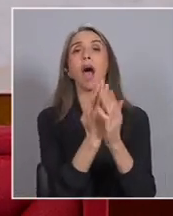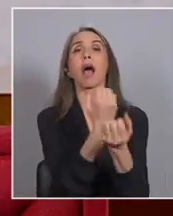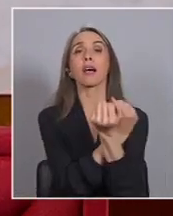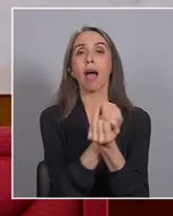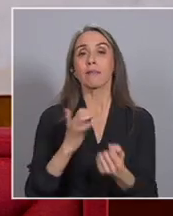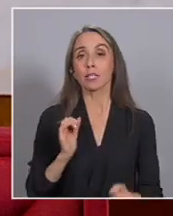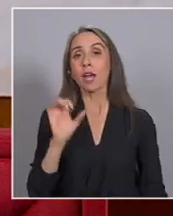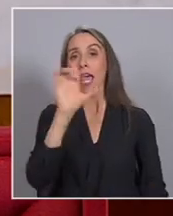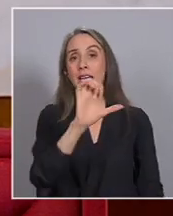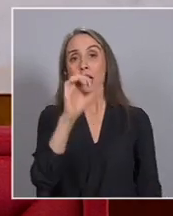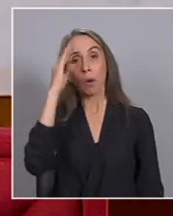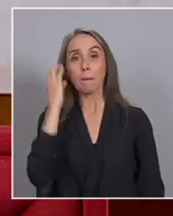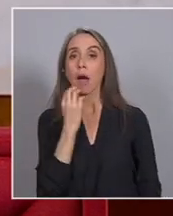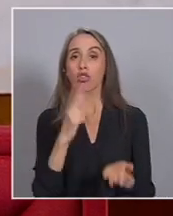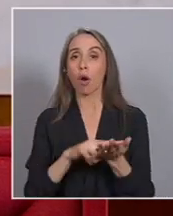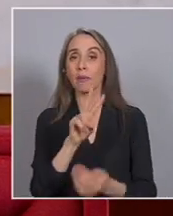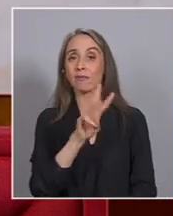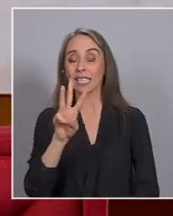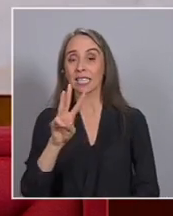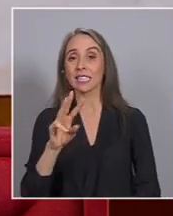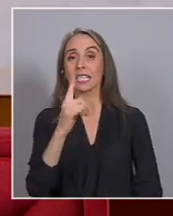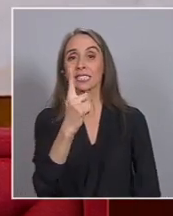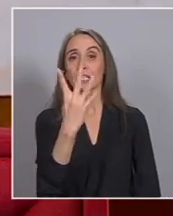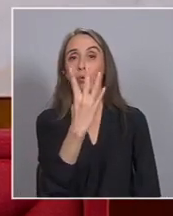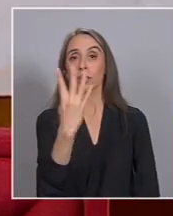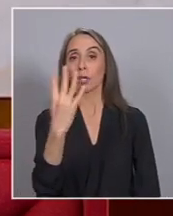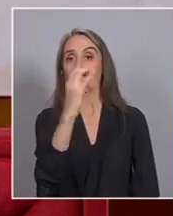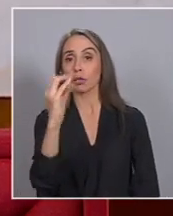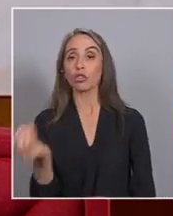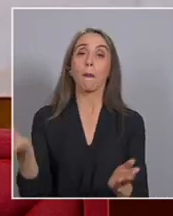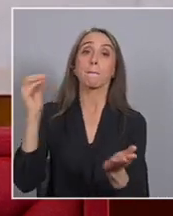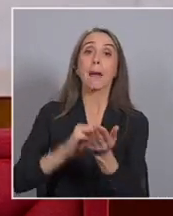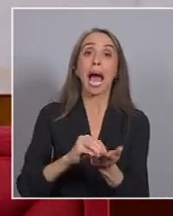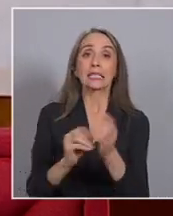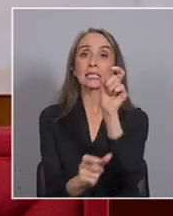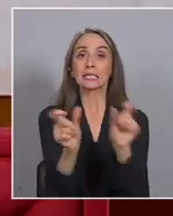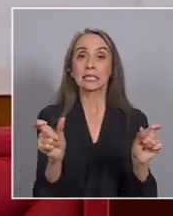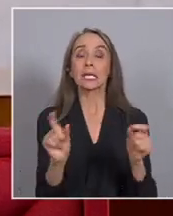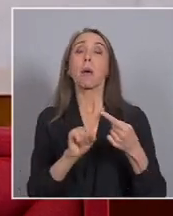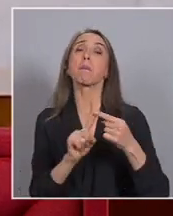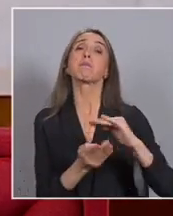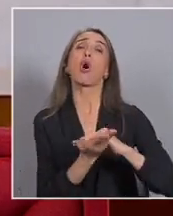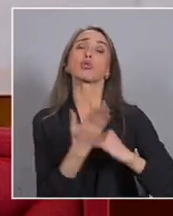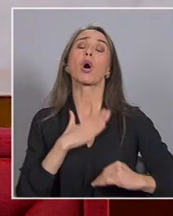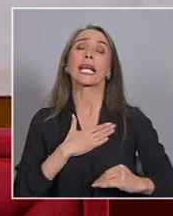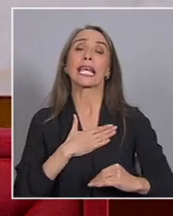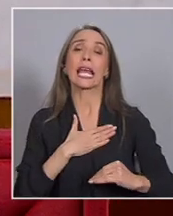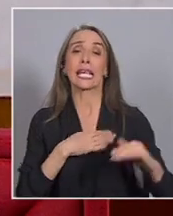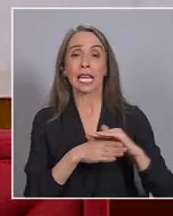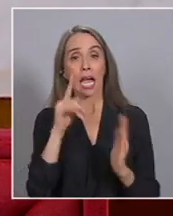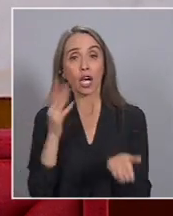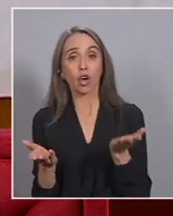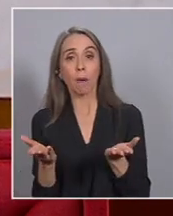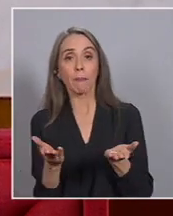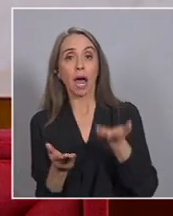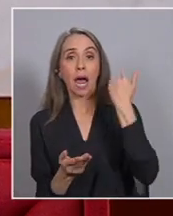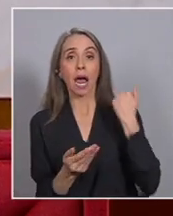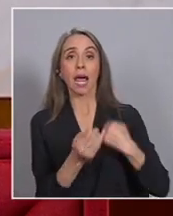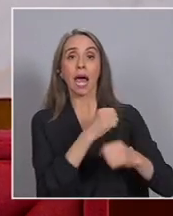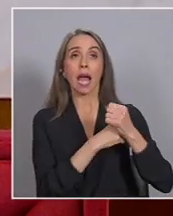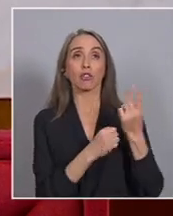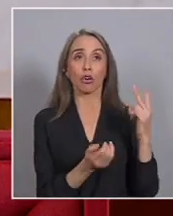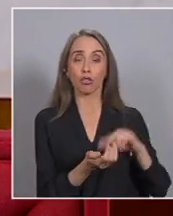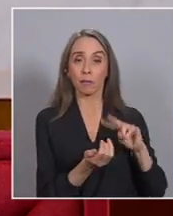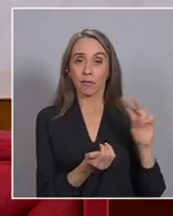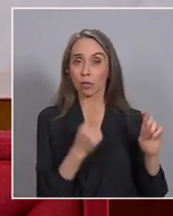entre enero y mayo del 2023 aumentaron en un 144% las postulaciones comparadas con el año anterior. ¿Estoy en lo